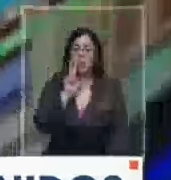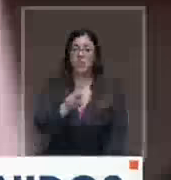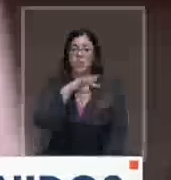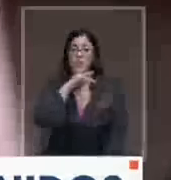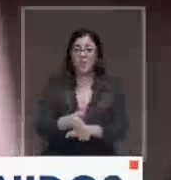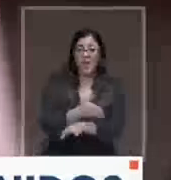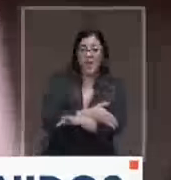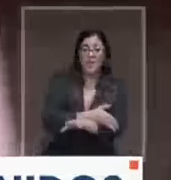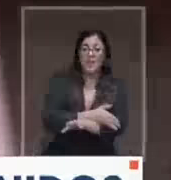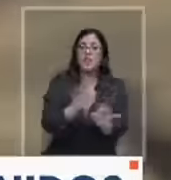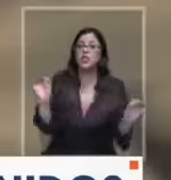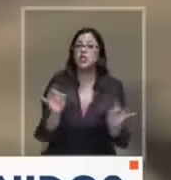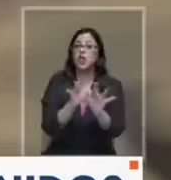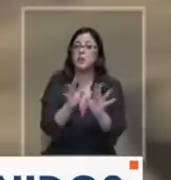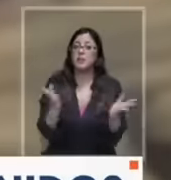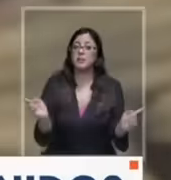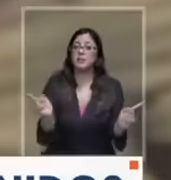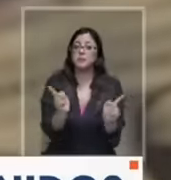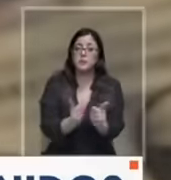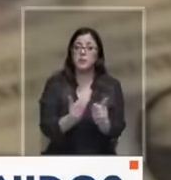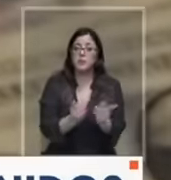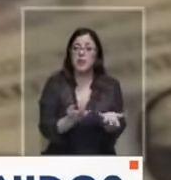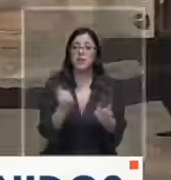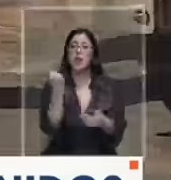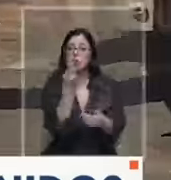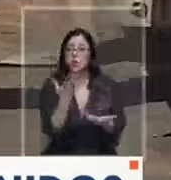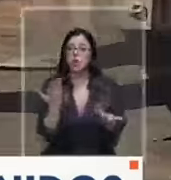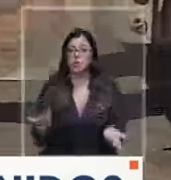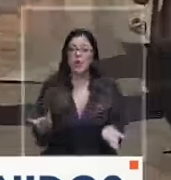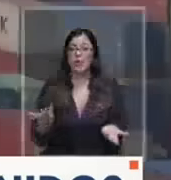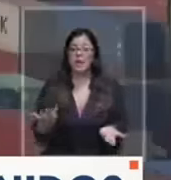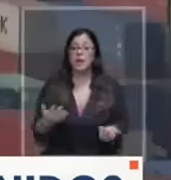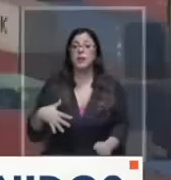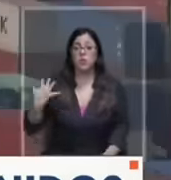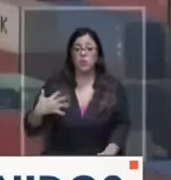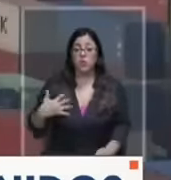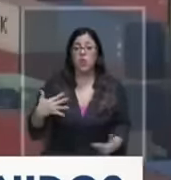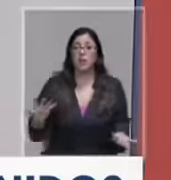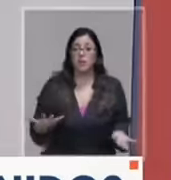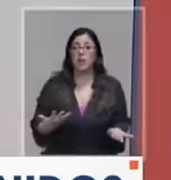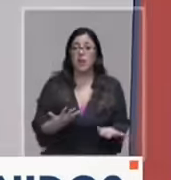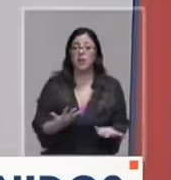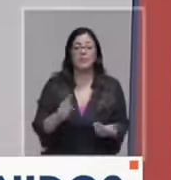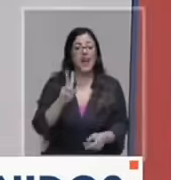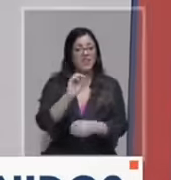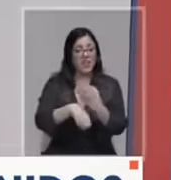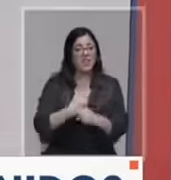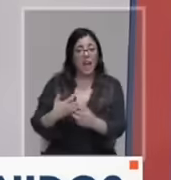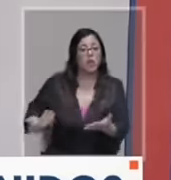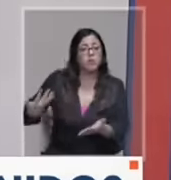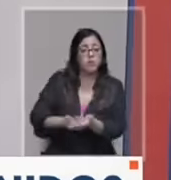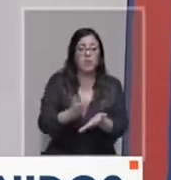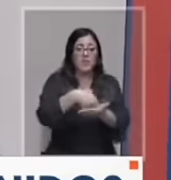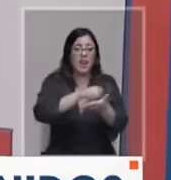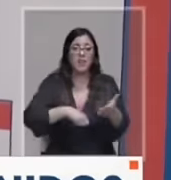anteriores sol un pequeño repaso de las principales cifras de las principales conclusiones que podemos sacar a 20 años de la firma de este